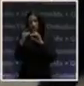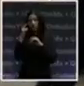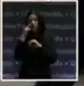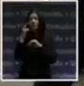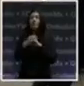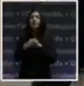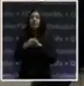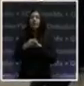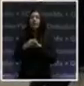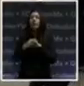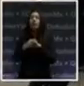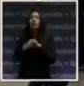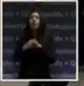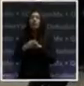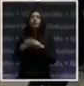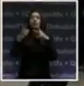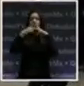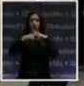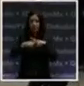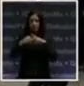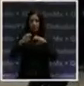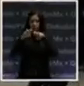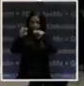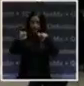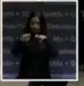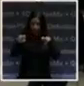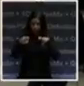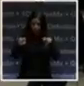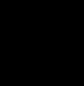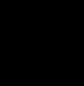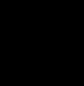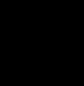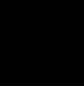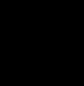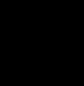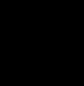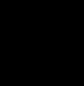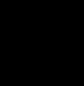Vamos a tratar con el panel ciudadano, que está conformado por 50